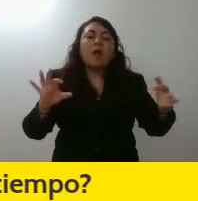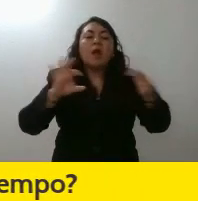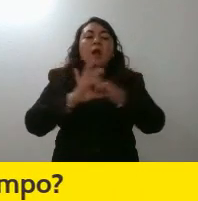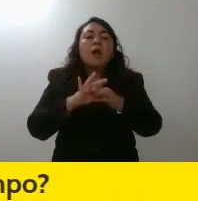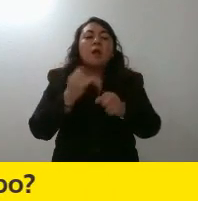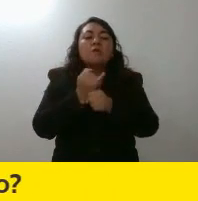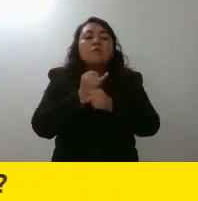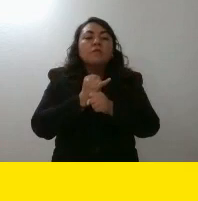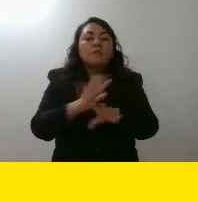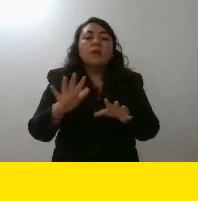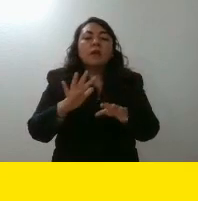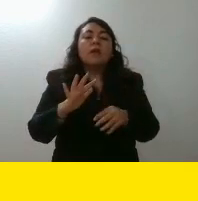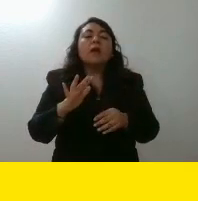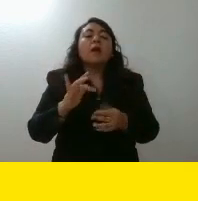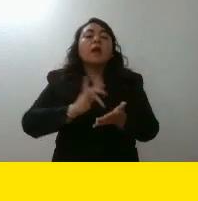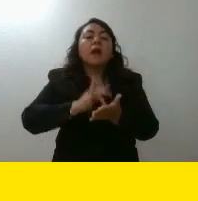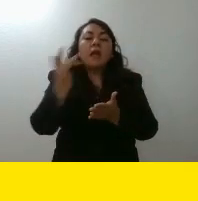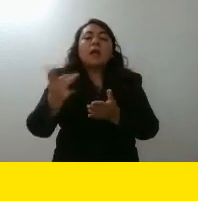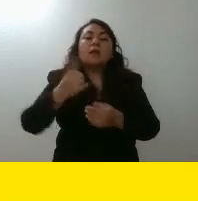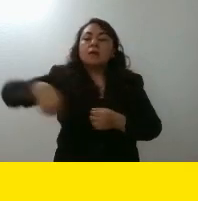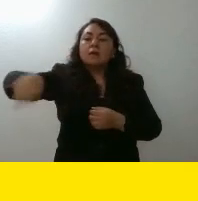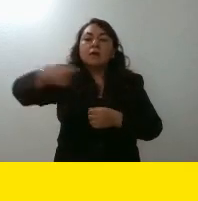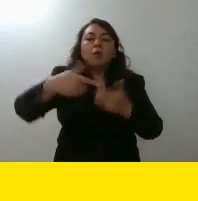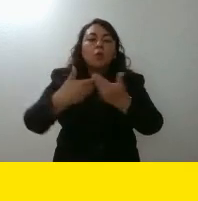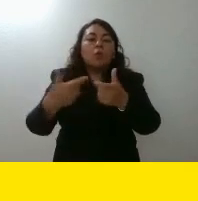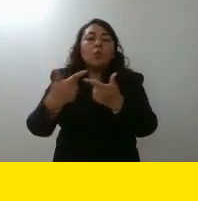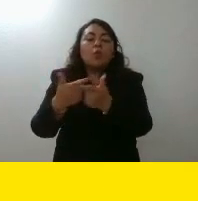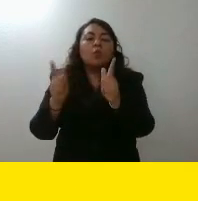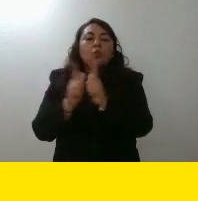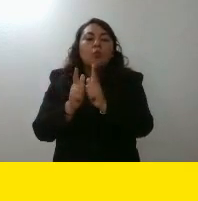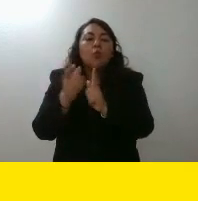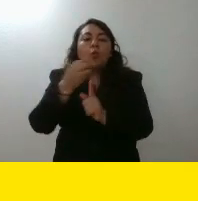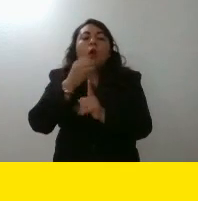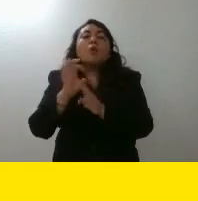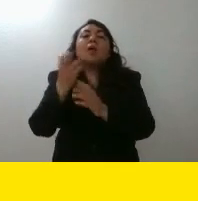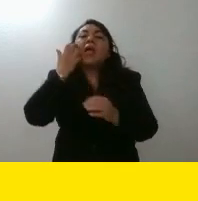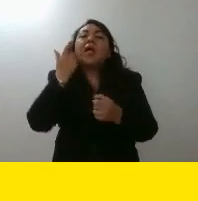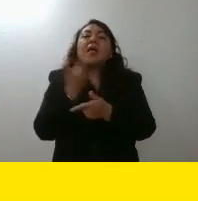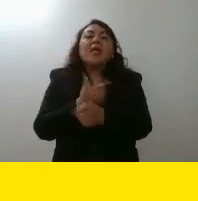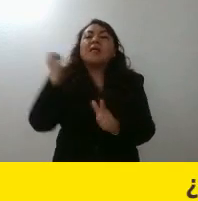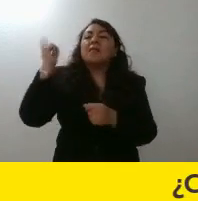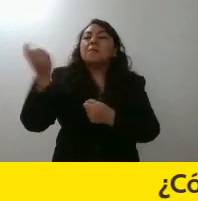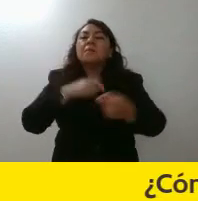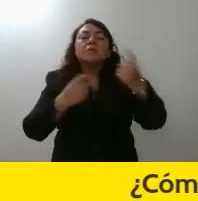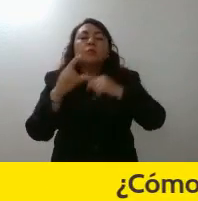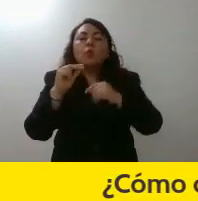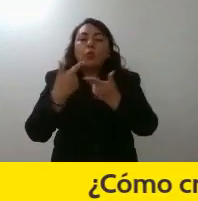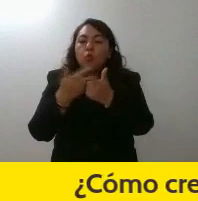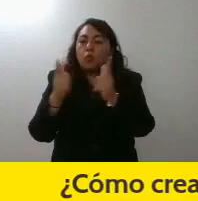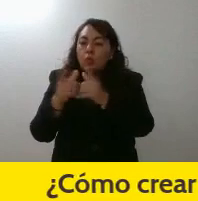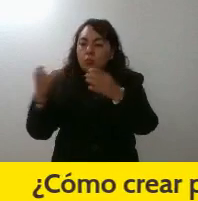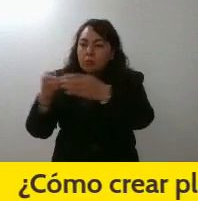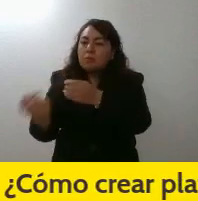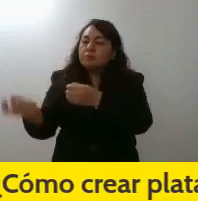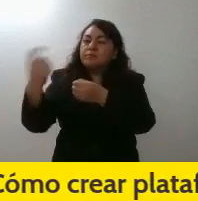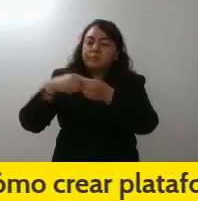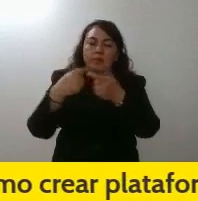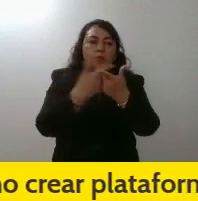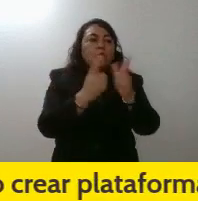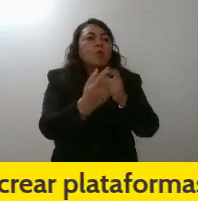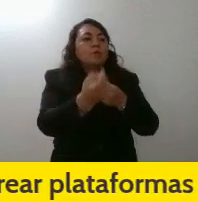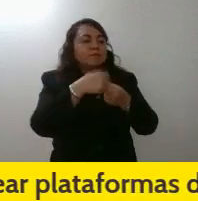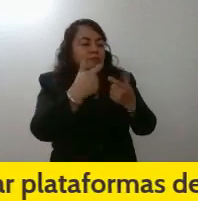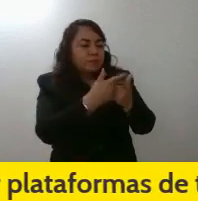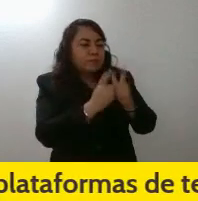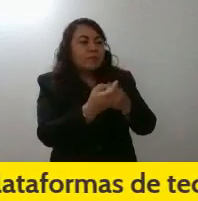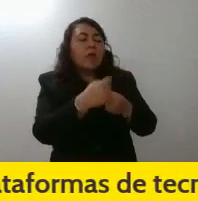que llegaban a partir de comunidades organizadas y no de gente suelta. Entonces, una manera de sostener eso que habíamos detectado en